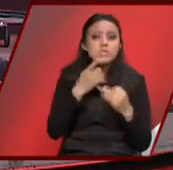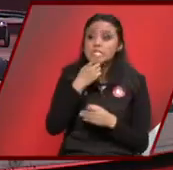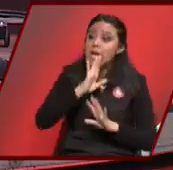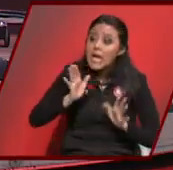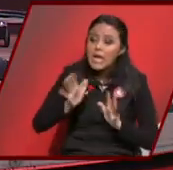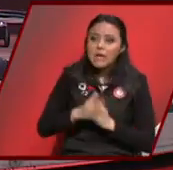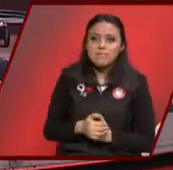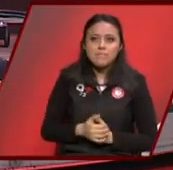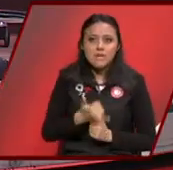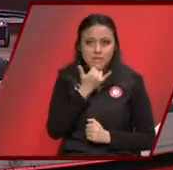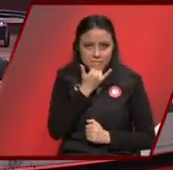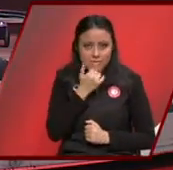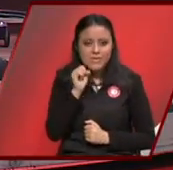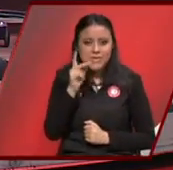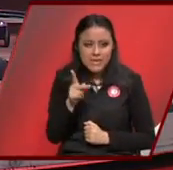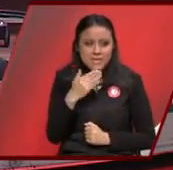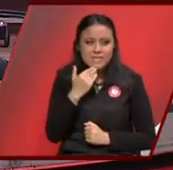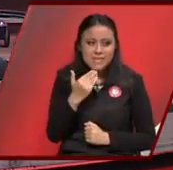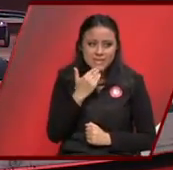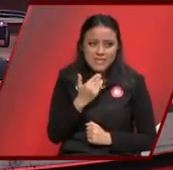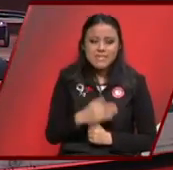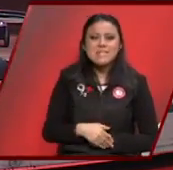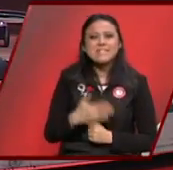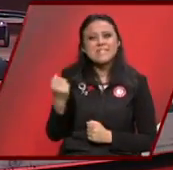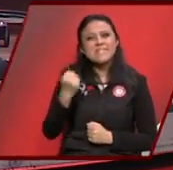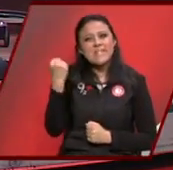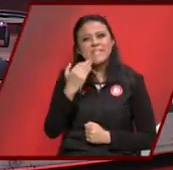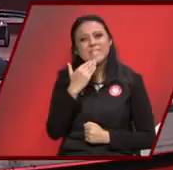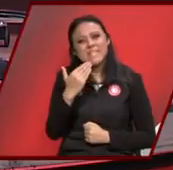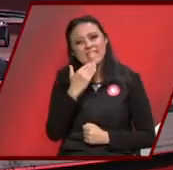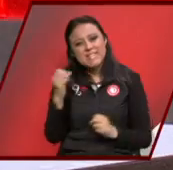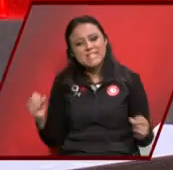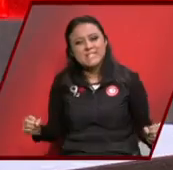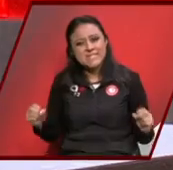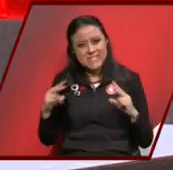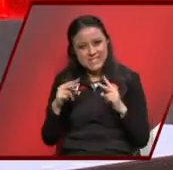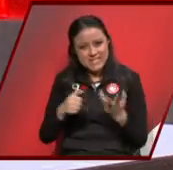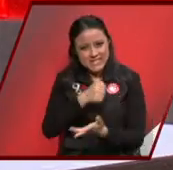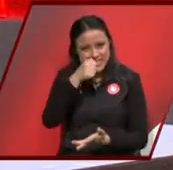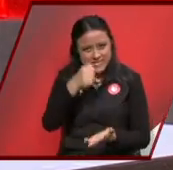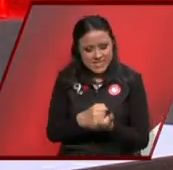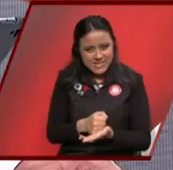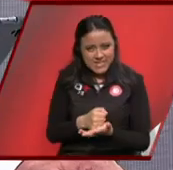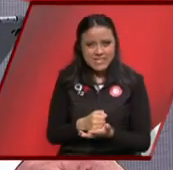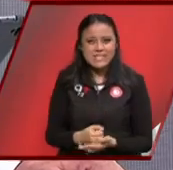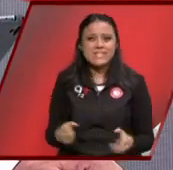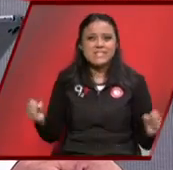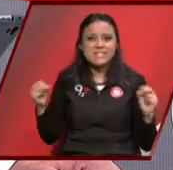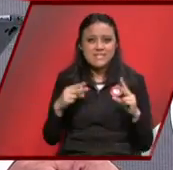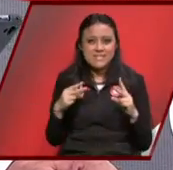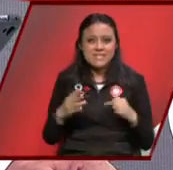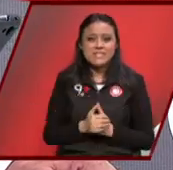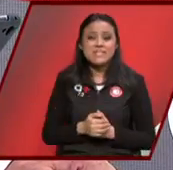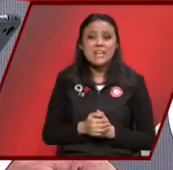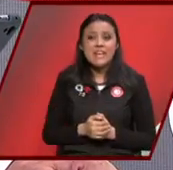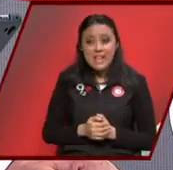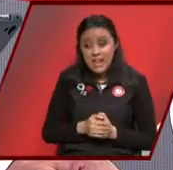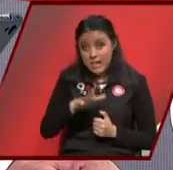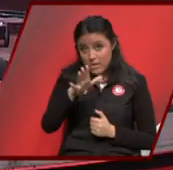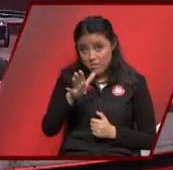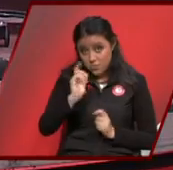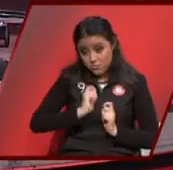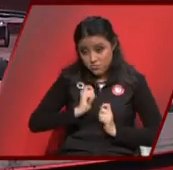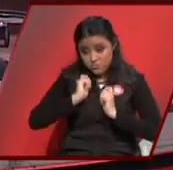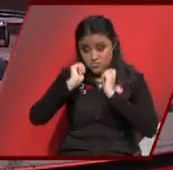todos. ¿Le parece bien? Completamente de acuerdo. Le deseo el éxito Mil que gracias. México Qué y lindo. La ciudad decida claro para usted. Sí. Y si el compromiso cae en su